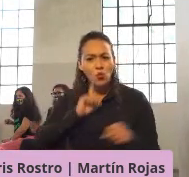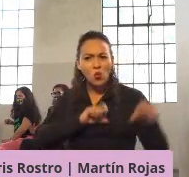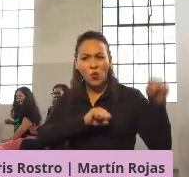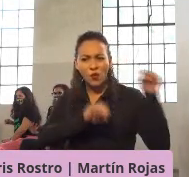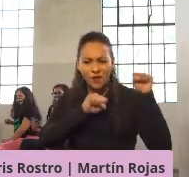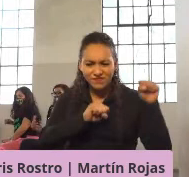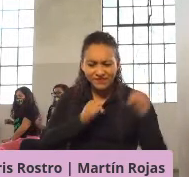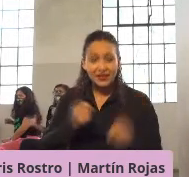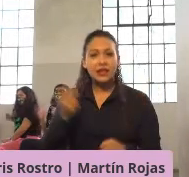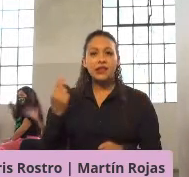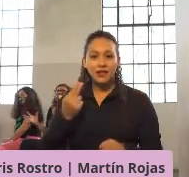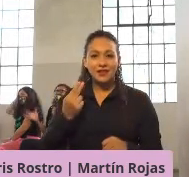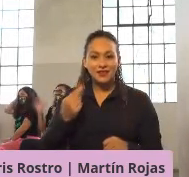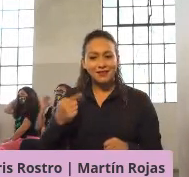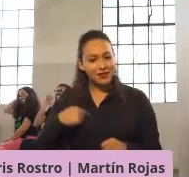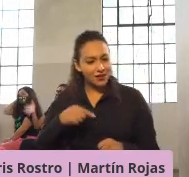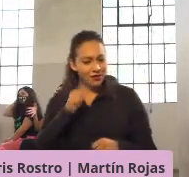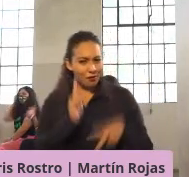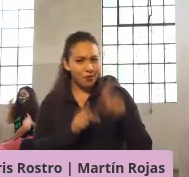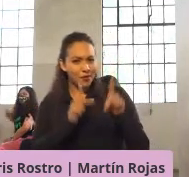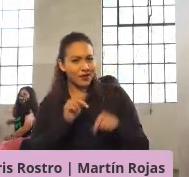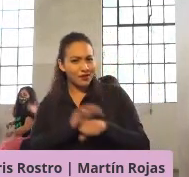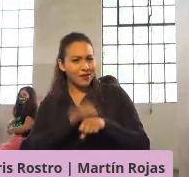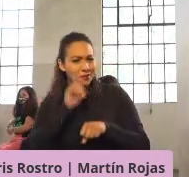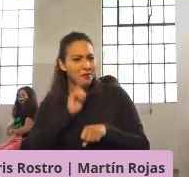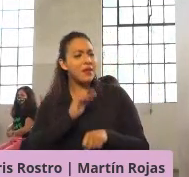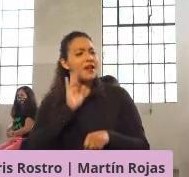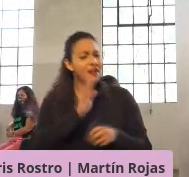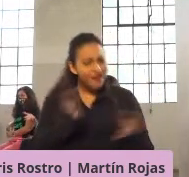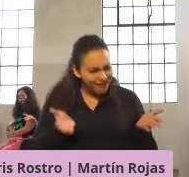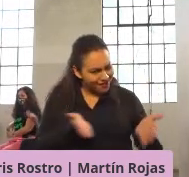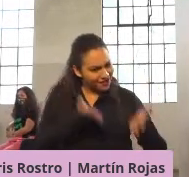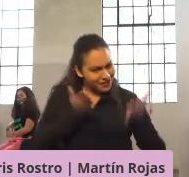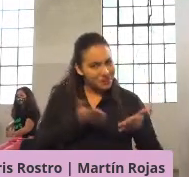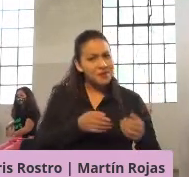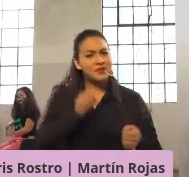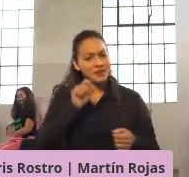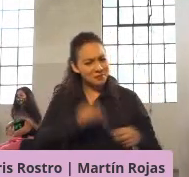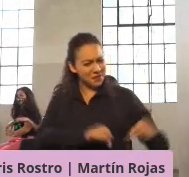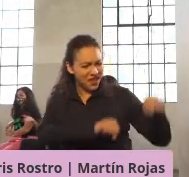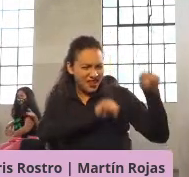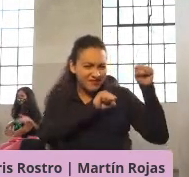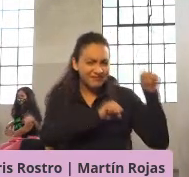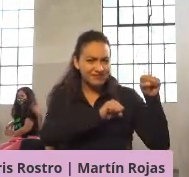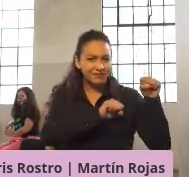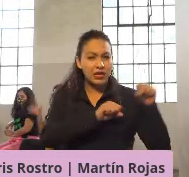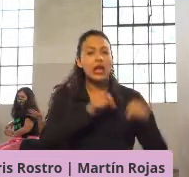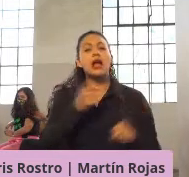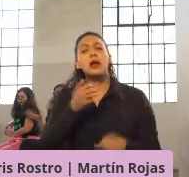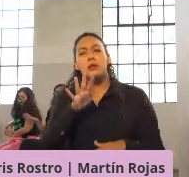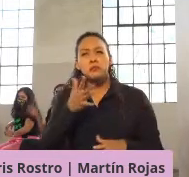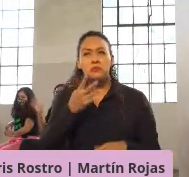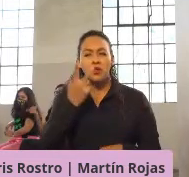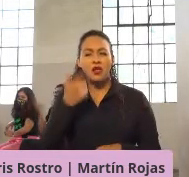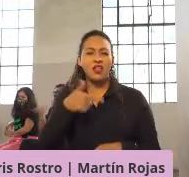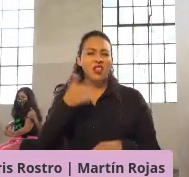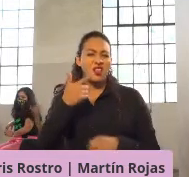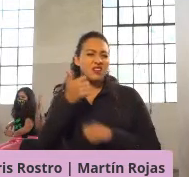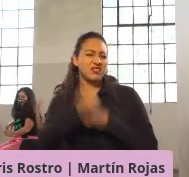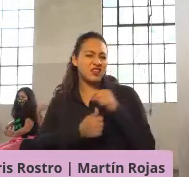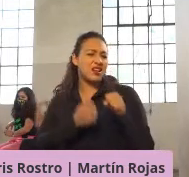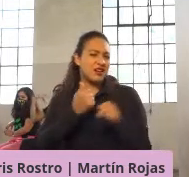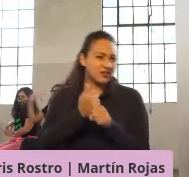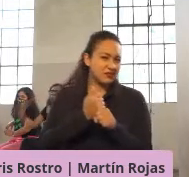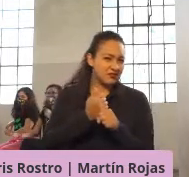dice, y para mí ese momento, eso fue hace como 12 años, a mí en este momento se